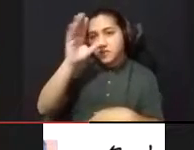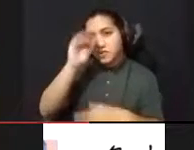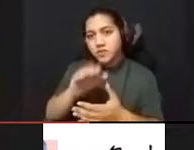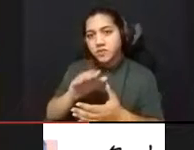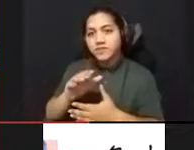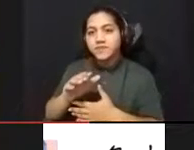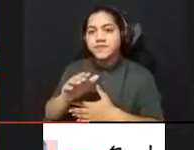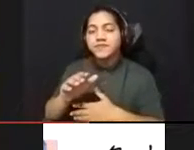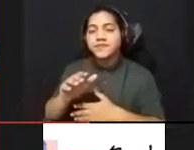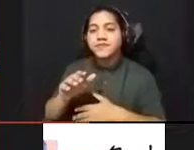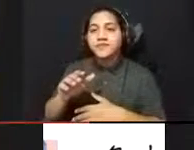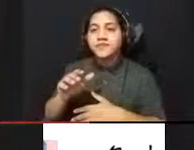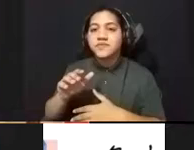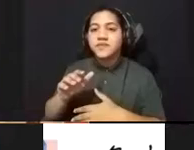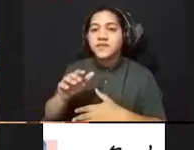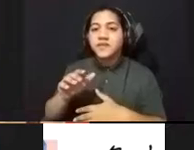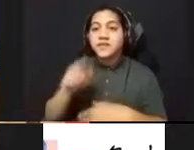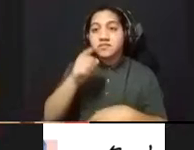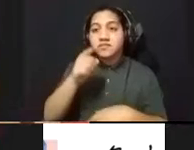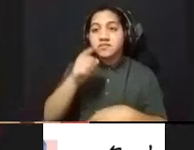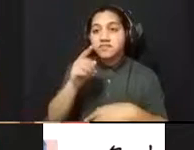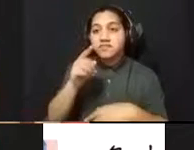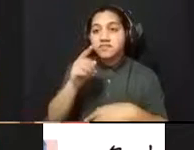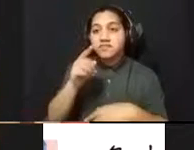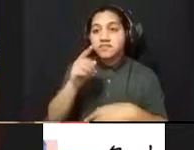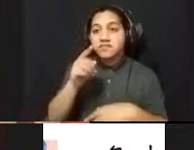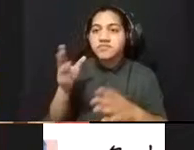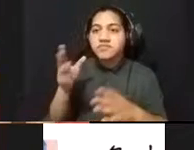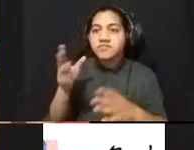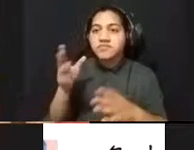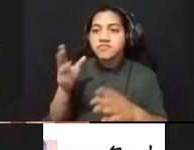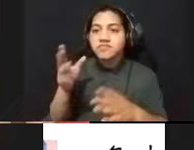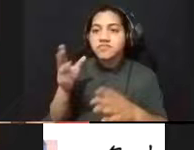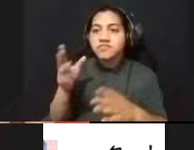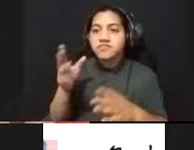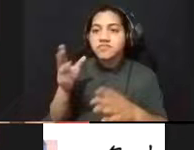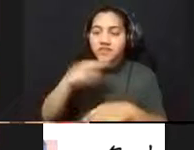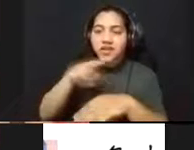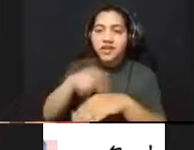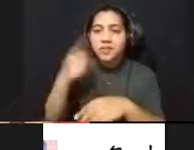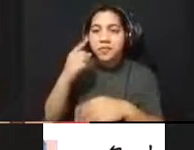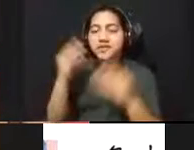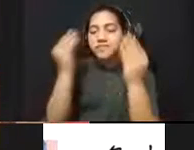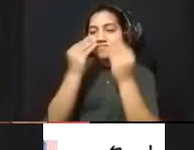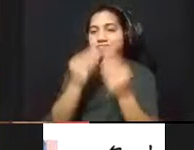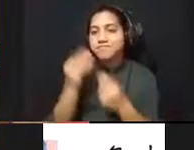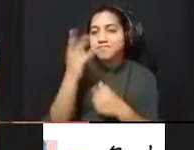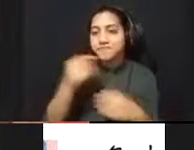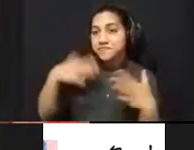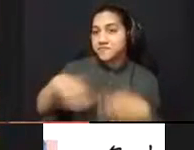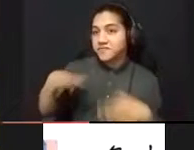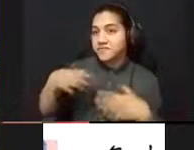La cucarachita utiliza elementos naturales para embellecerse. El vestido lo